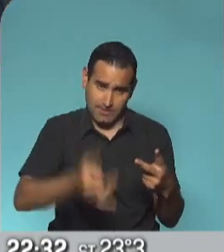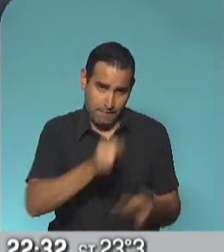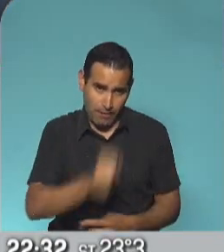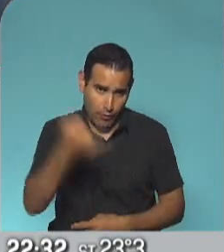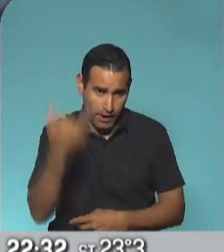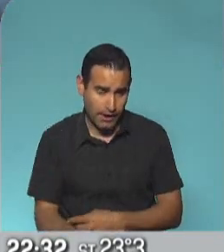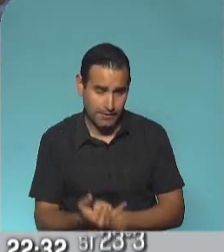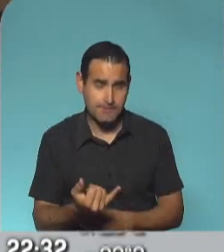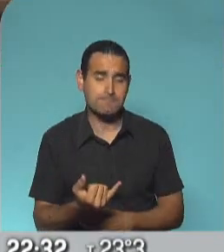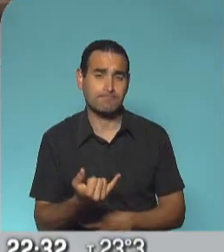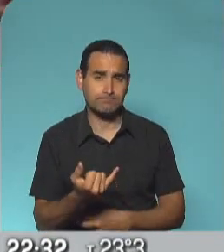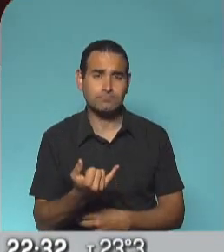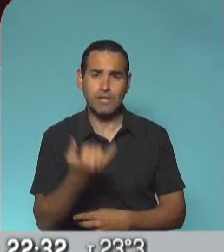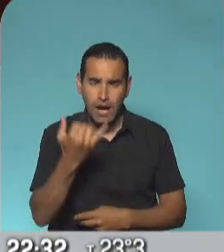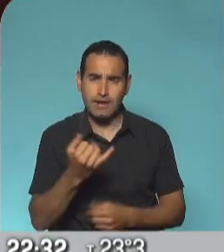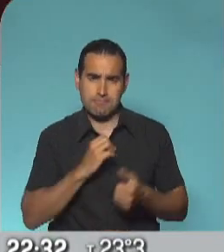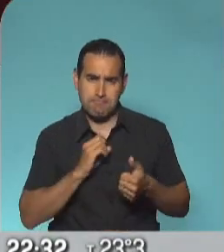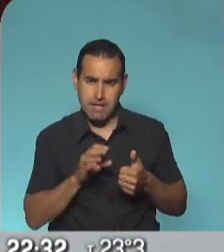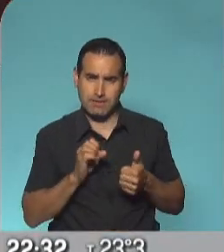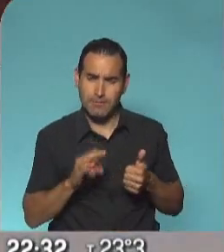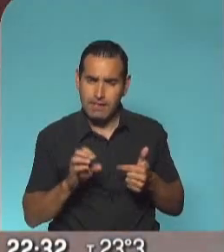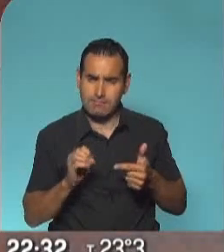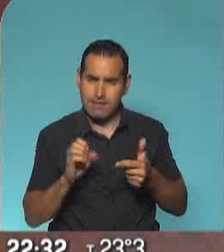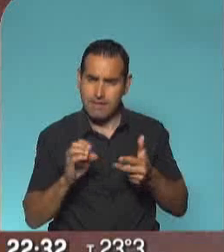bueno, que hubo numerosos hechos